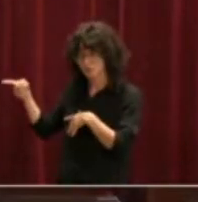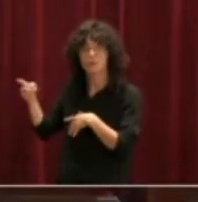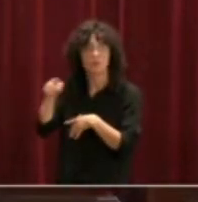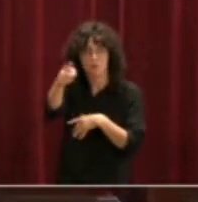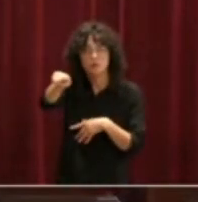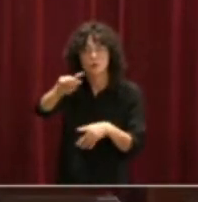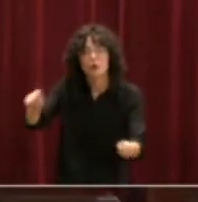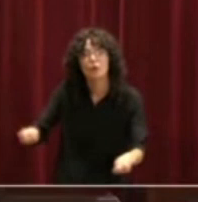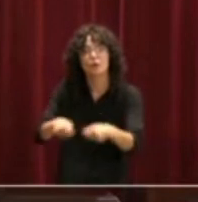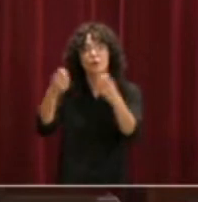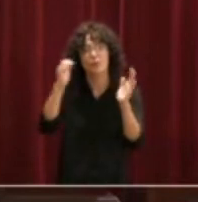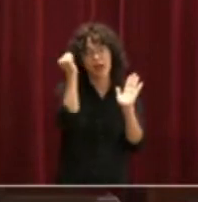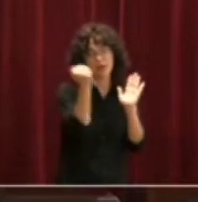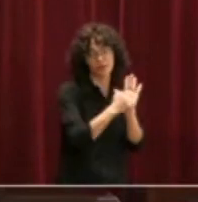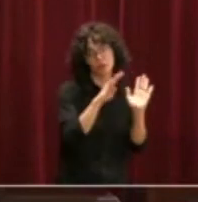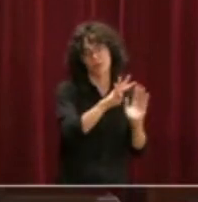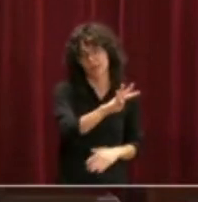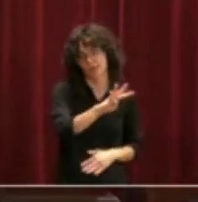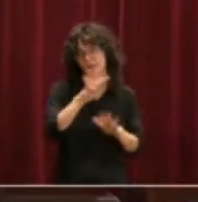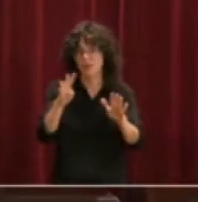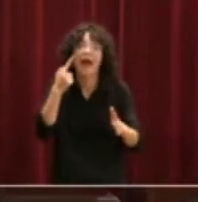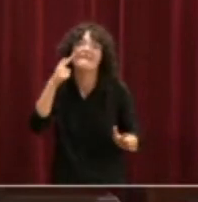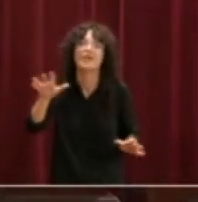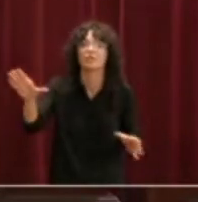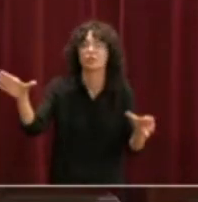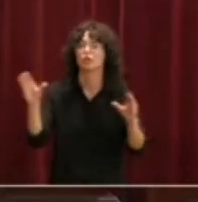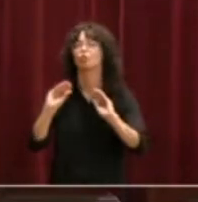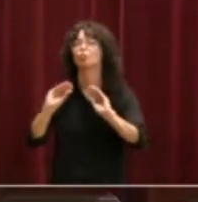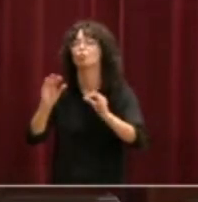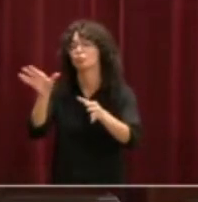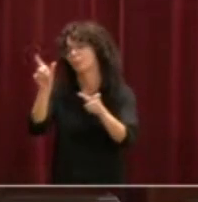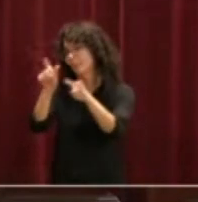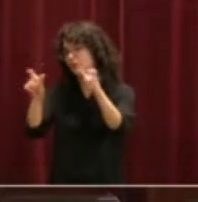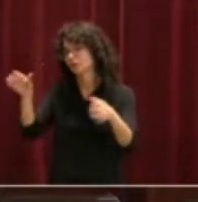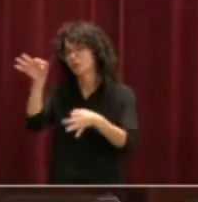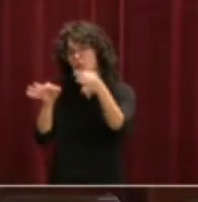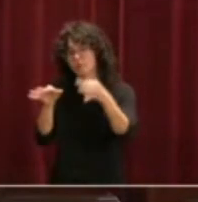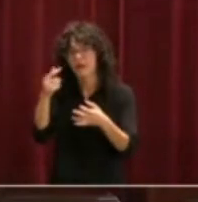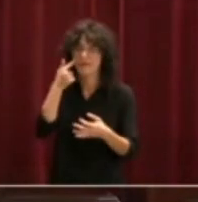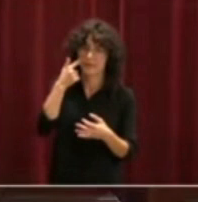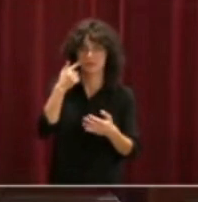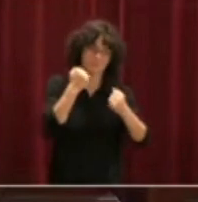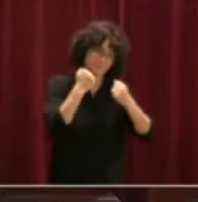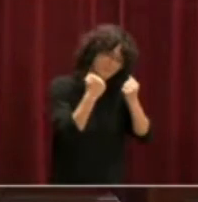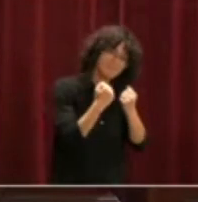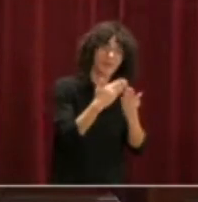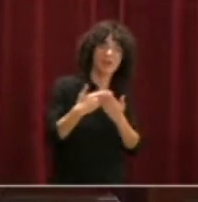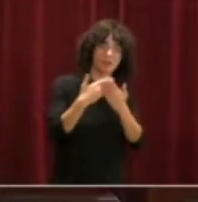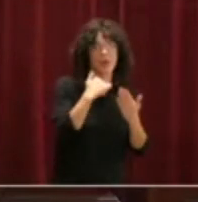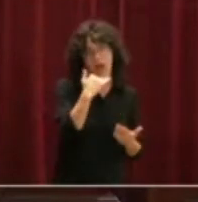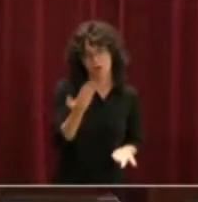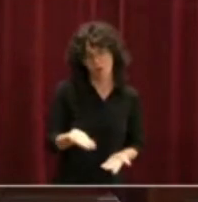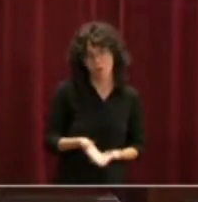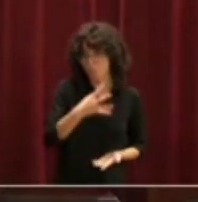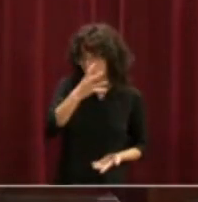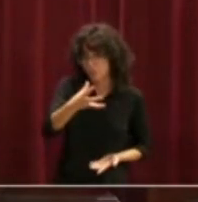a ver si sus juristas se esfuerzan un poco hincan los codos y estudian un poquitín porque esto no se puede hacer es